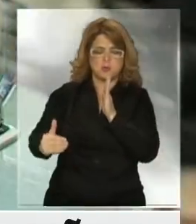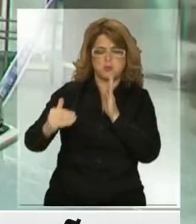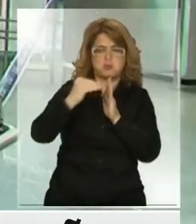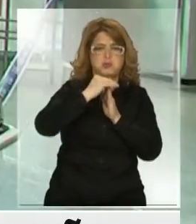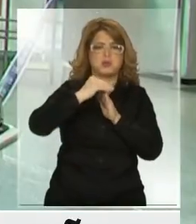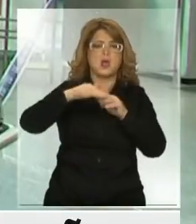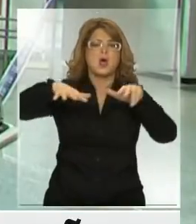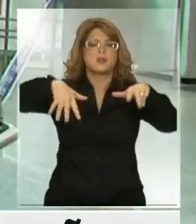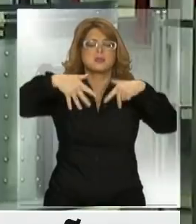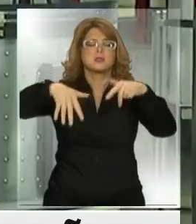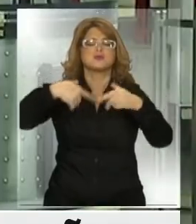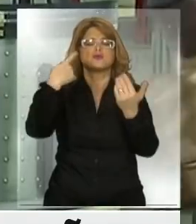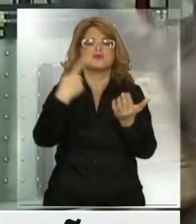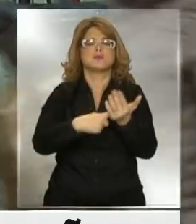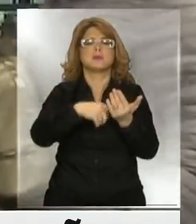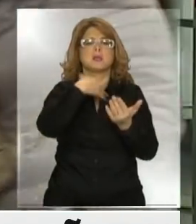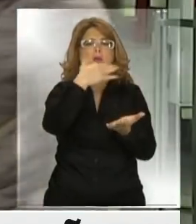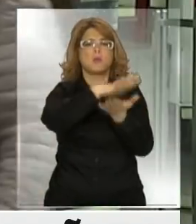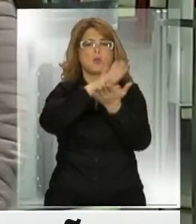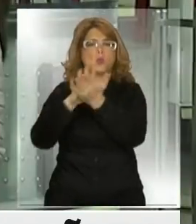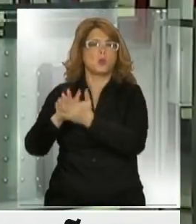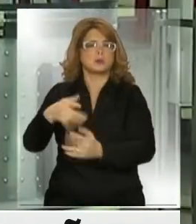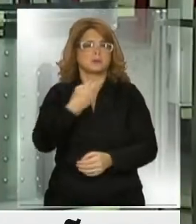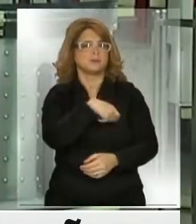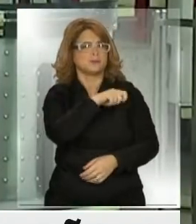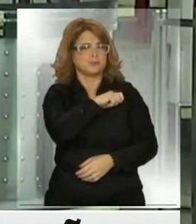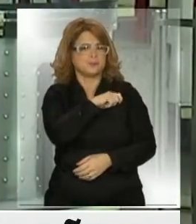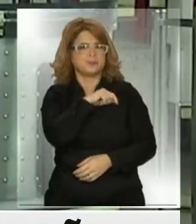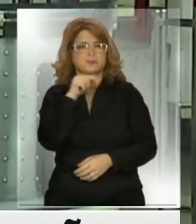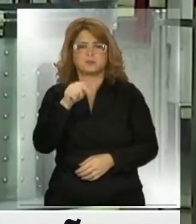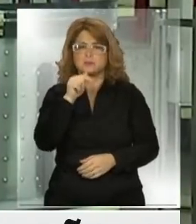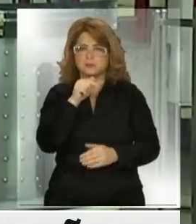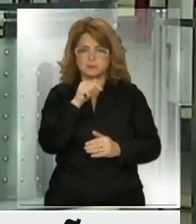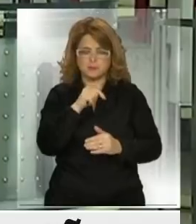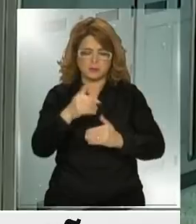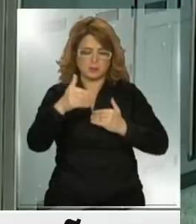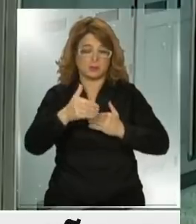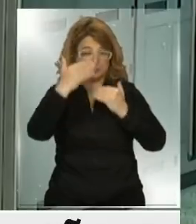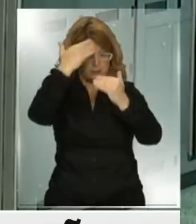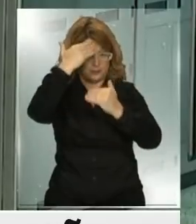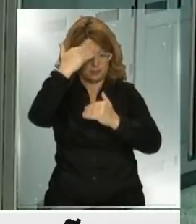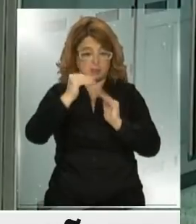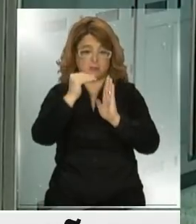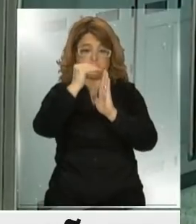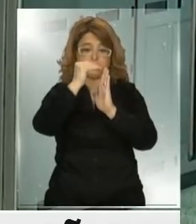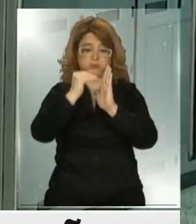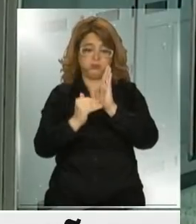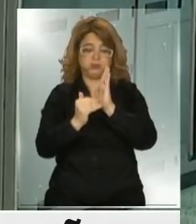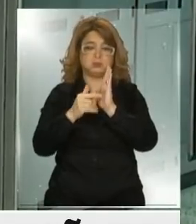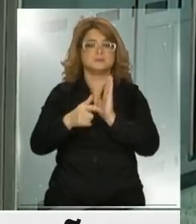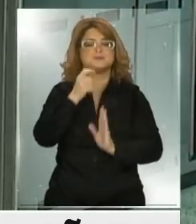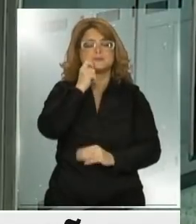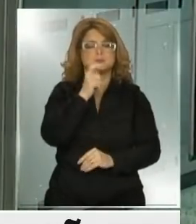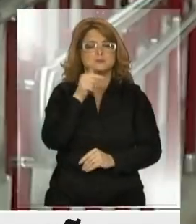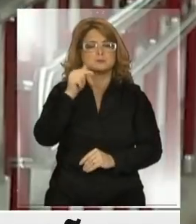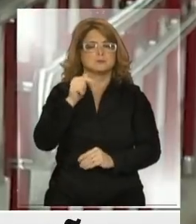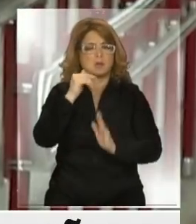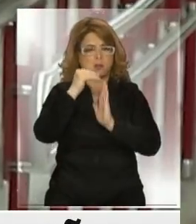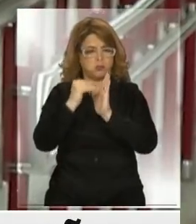víctimas fatales en ese país. Sin embargo, el avance de la enfermedad cayó a un nuevo mínimo de abril con